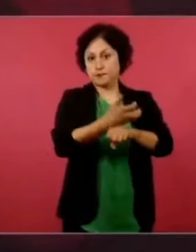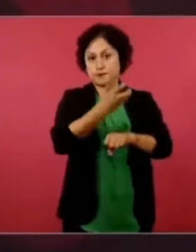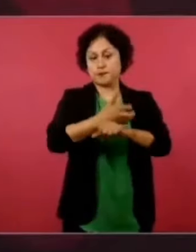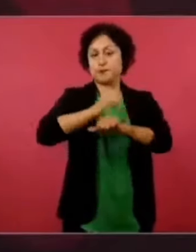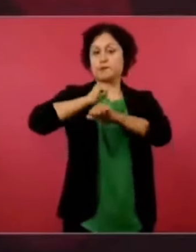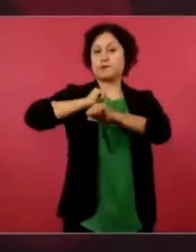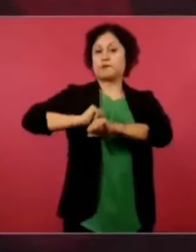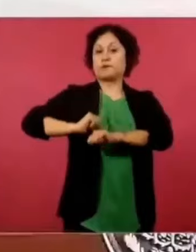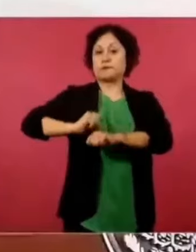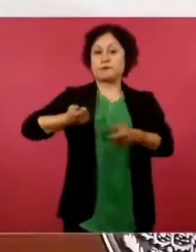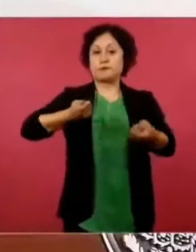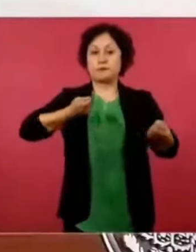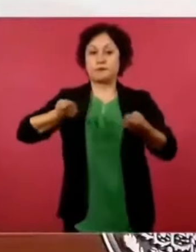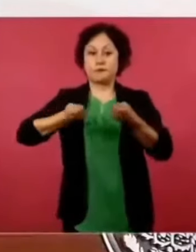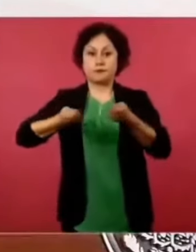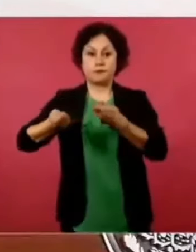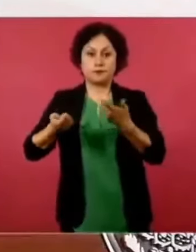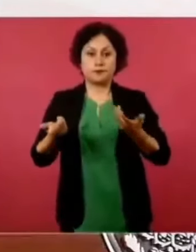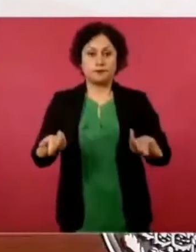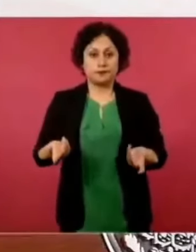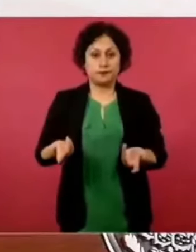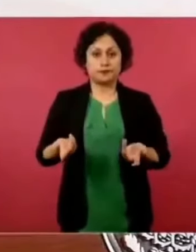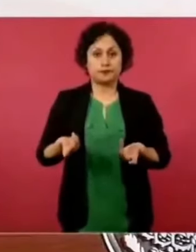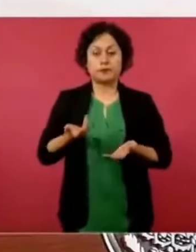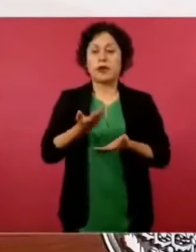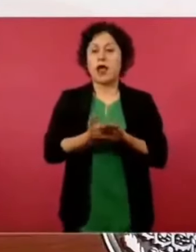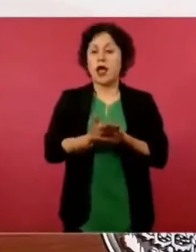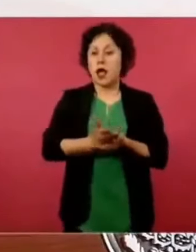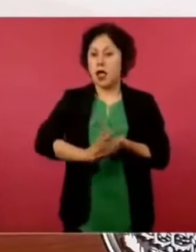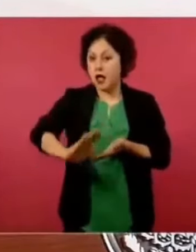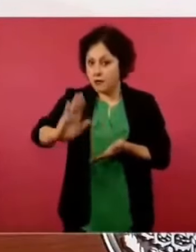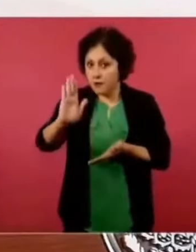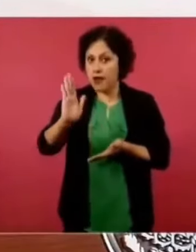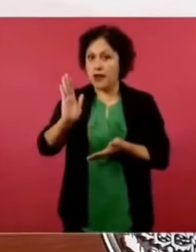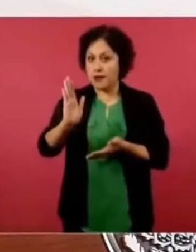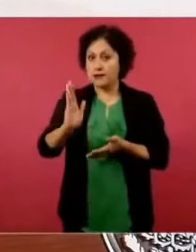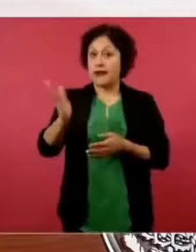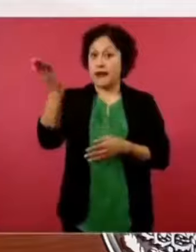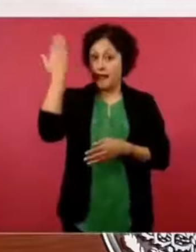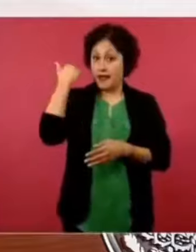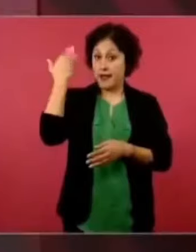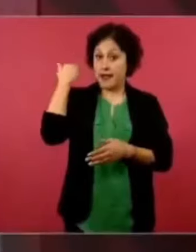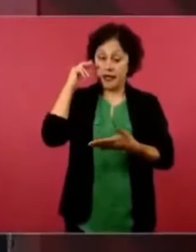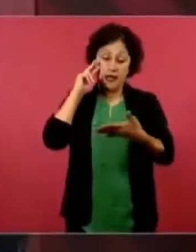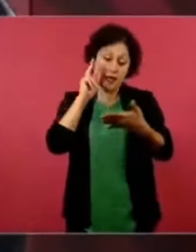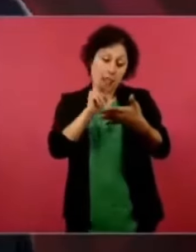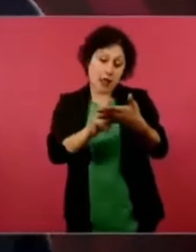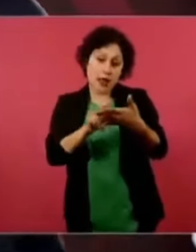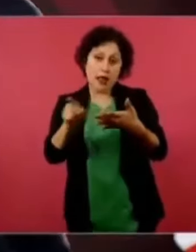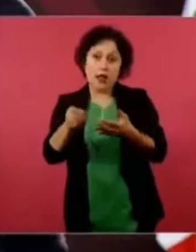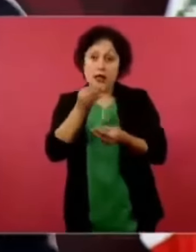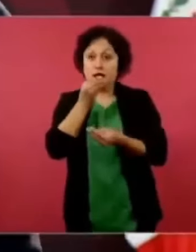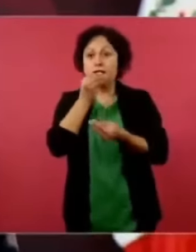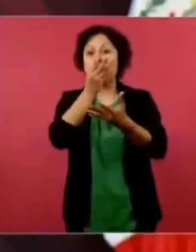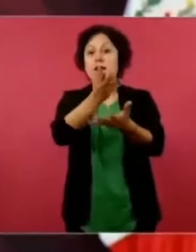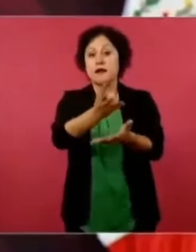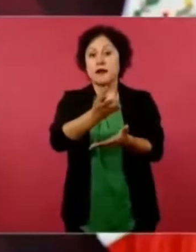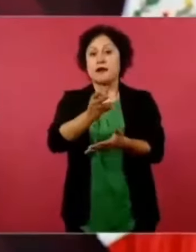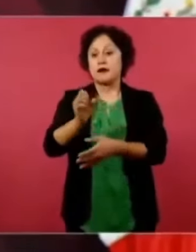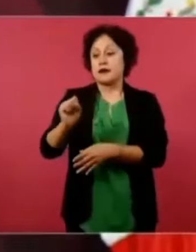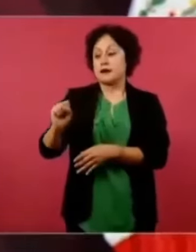operación y además en ese entonces declara también que la Marina Sí